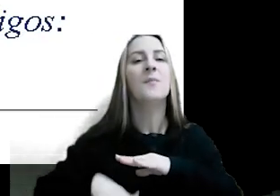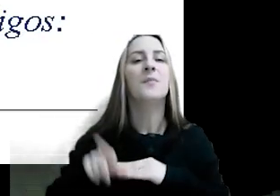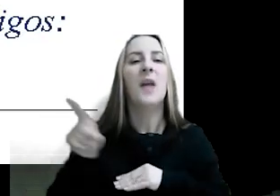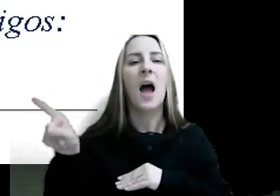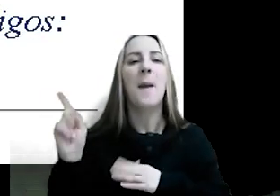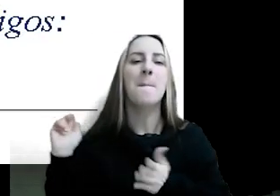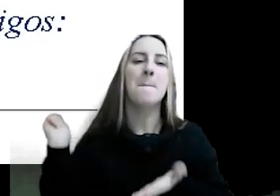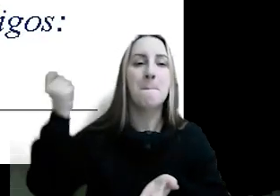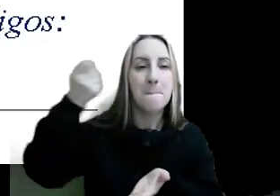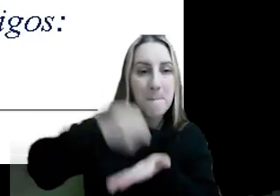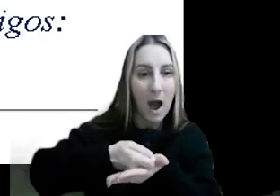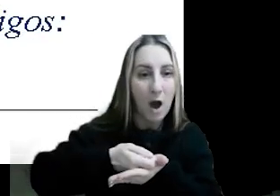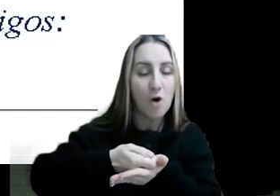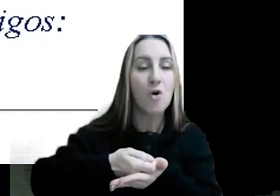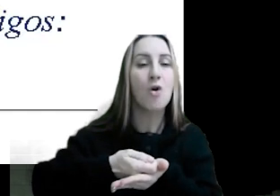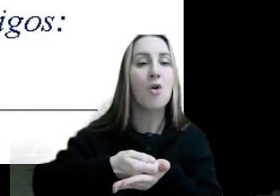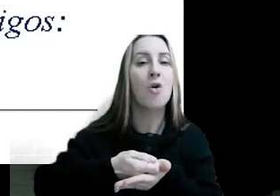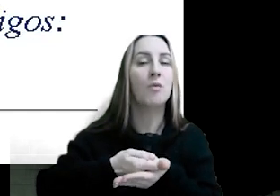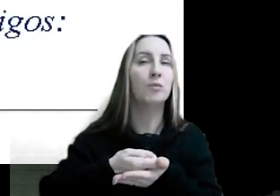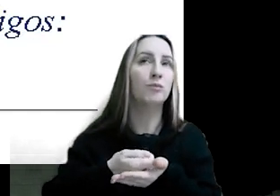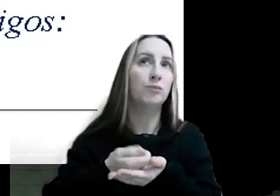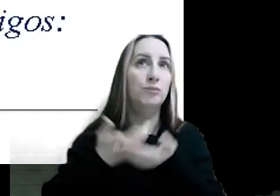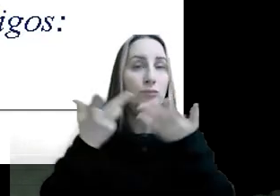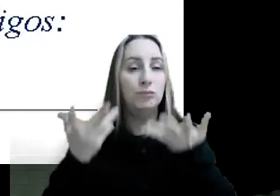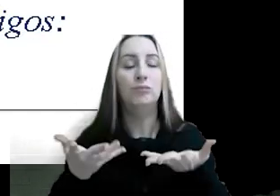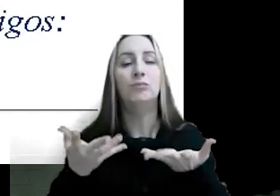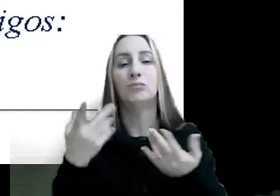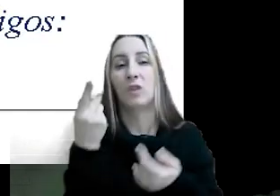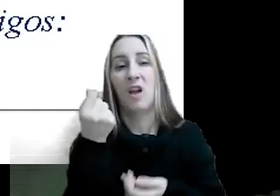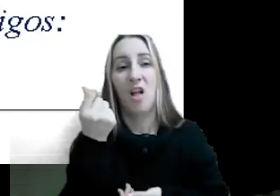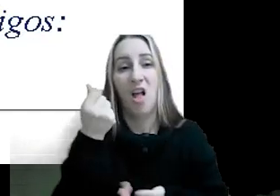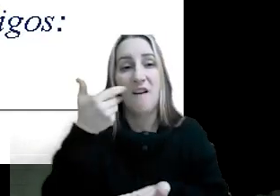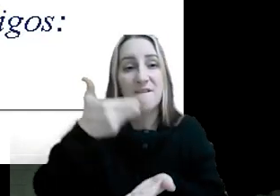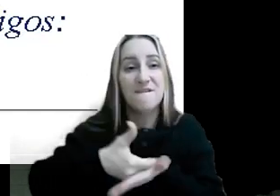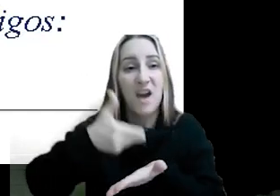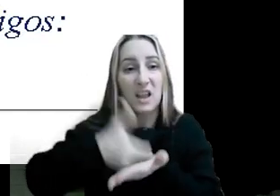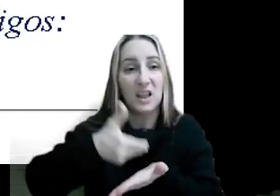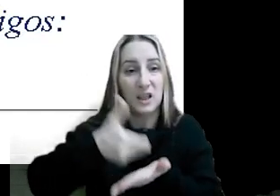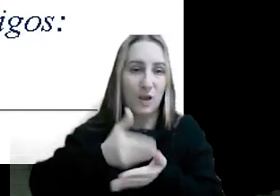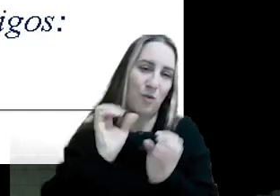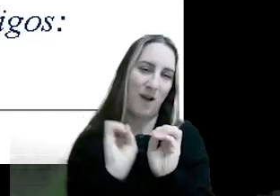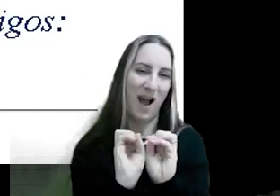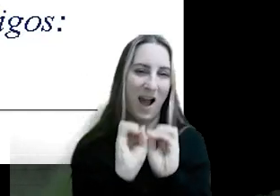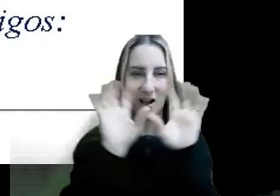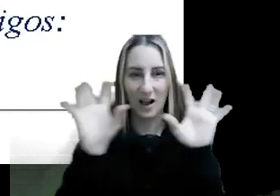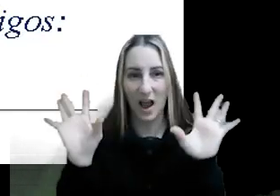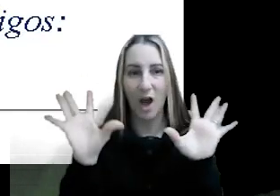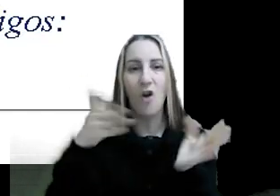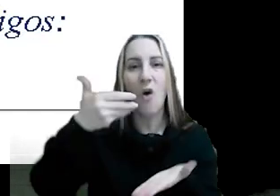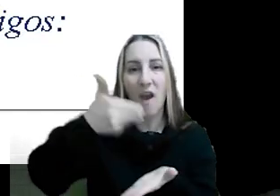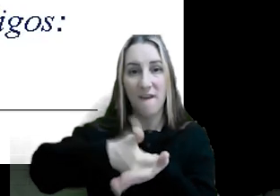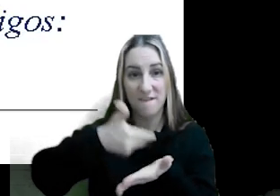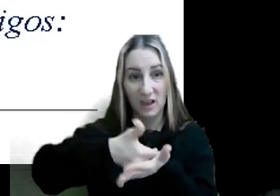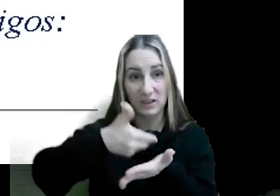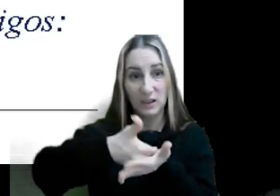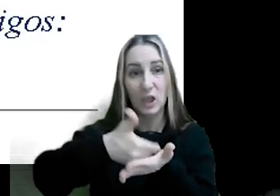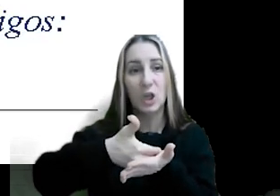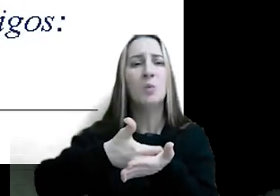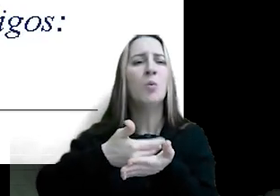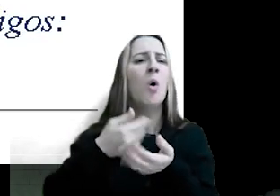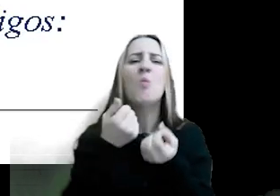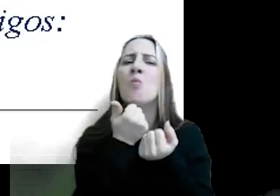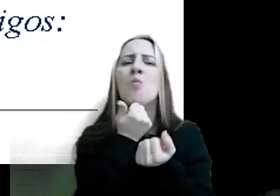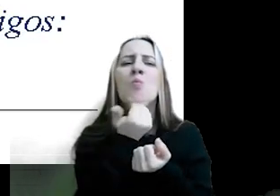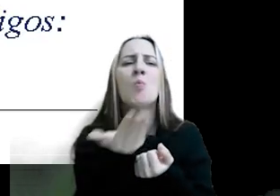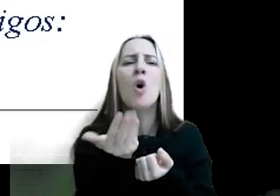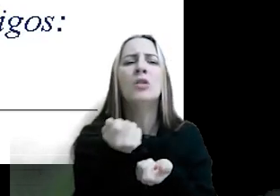o en este caso estamos hablando efectivo, ¿sí? Hago una breve aclaración, el efectivo, sin importar el importe,